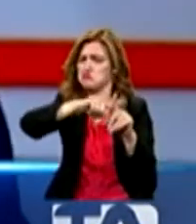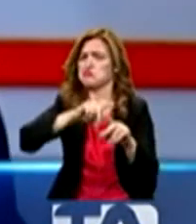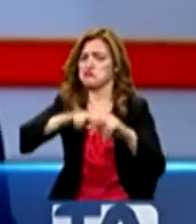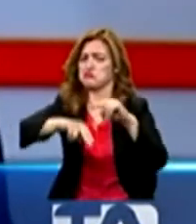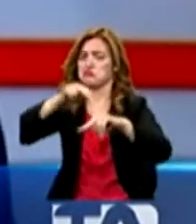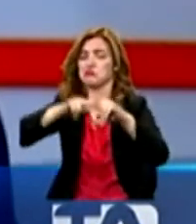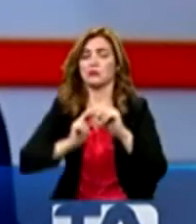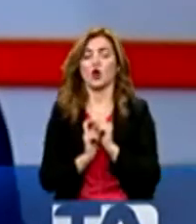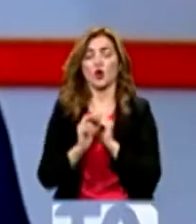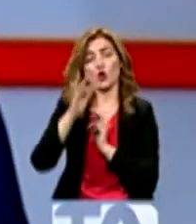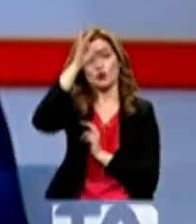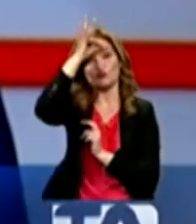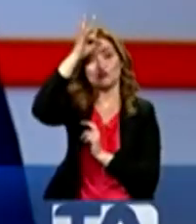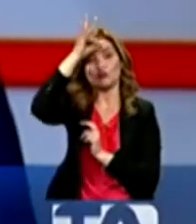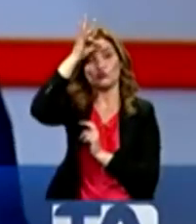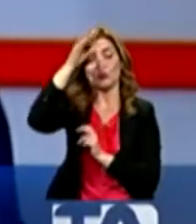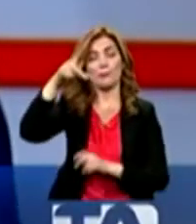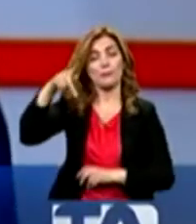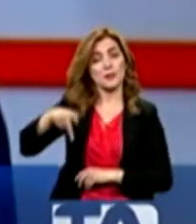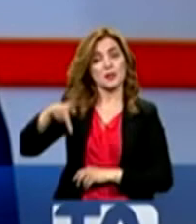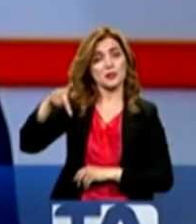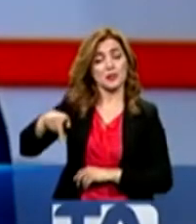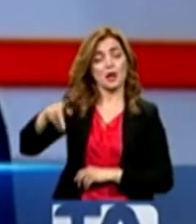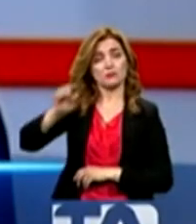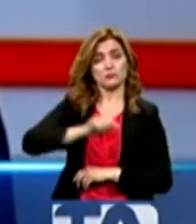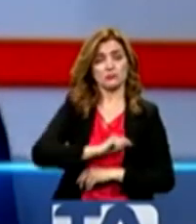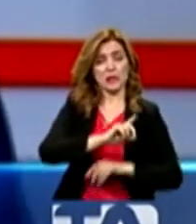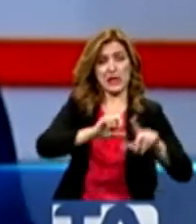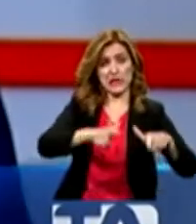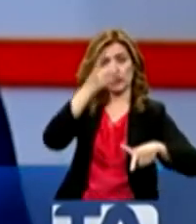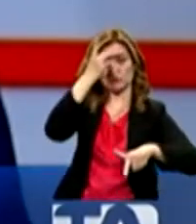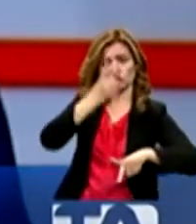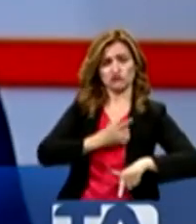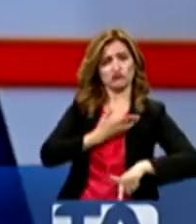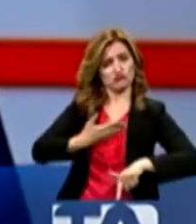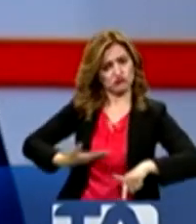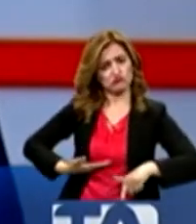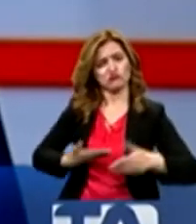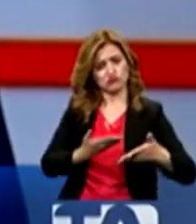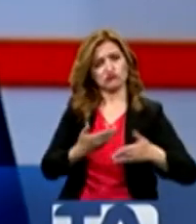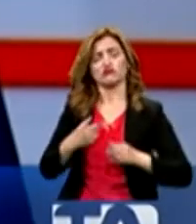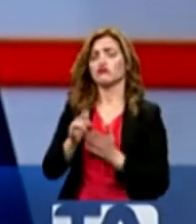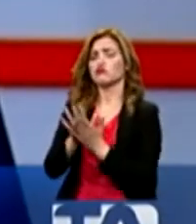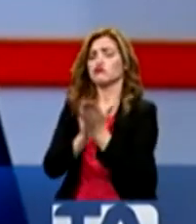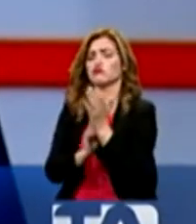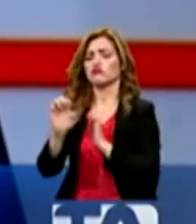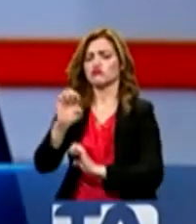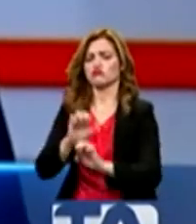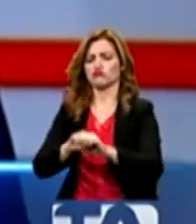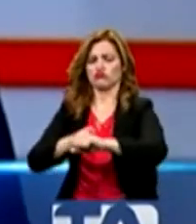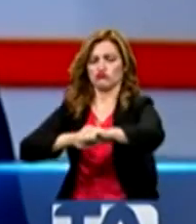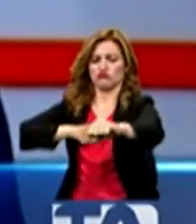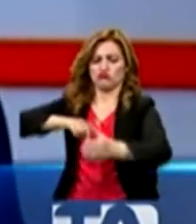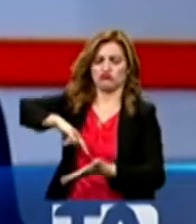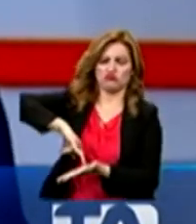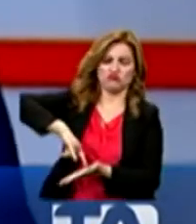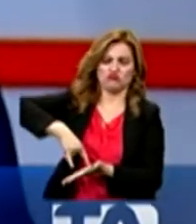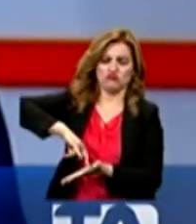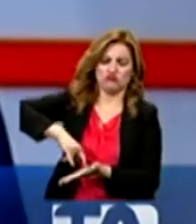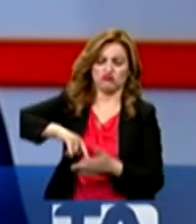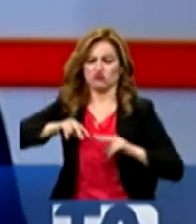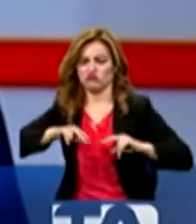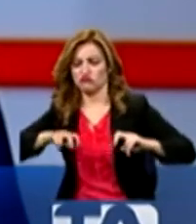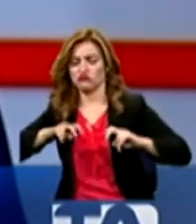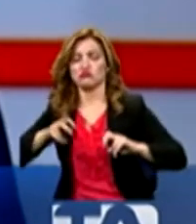de Pedernales, por decisión del señor presidente de la República, ese proyecto, los estudios y toda la documentación habilitante